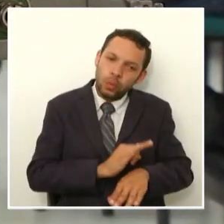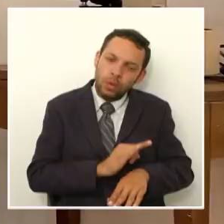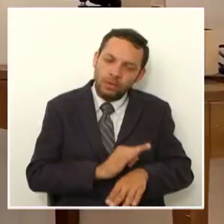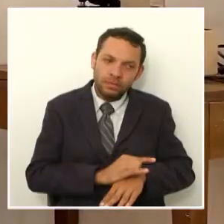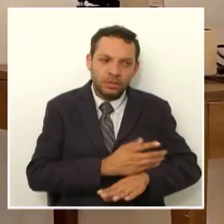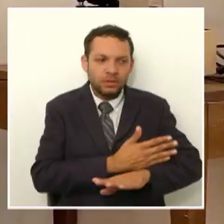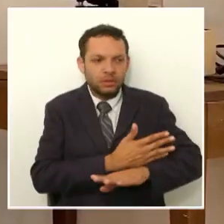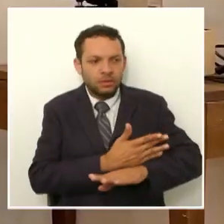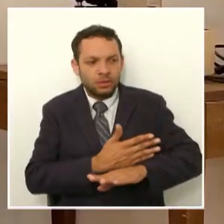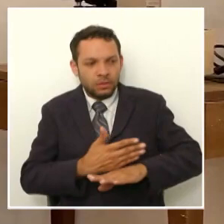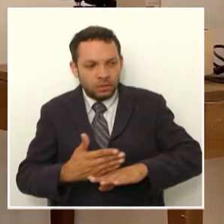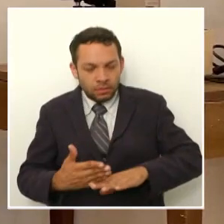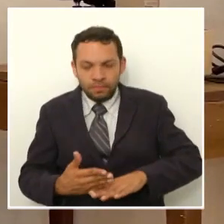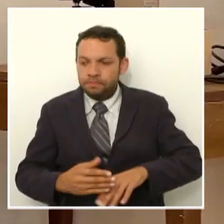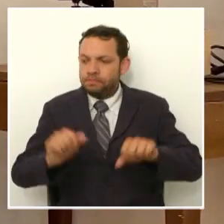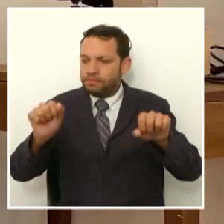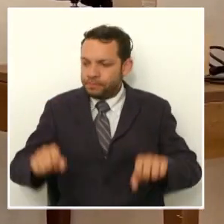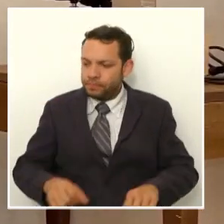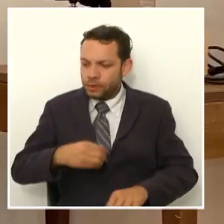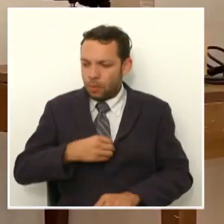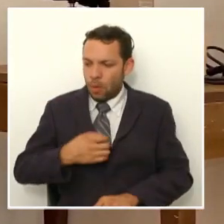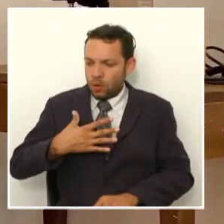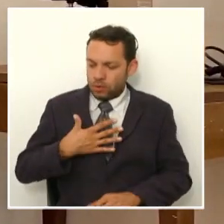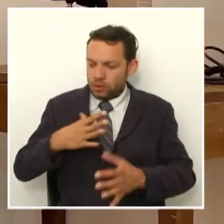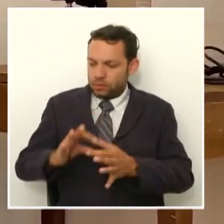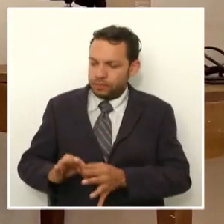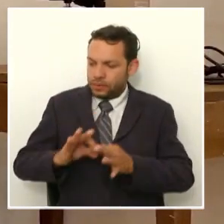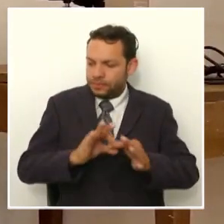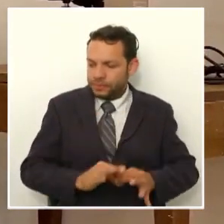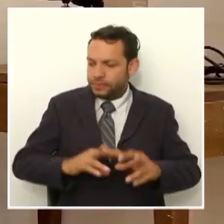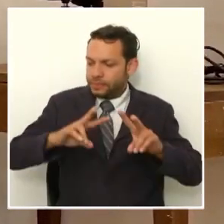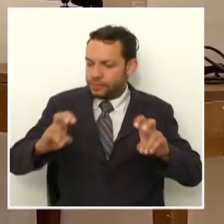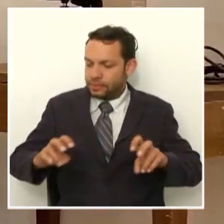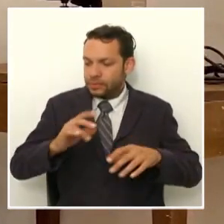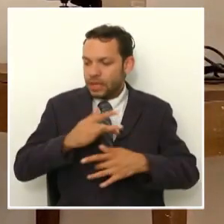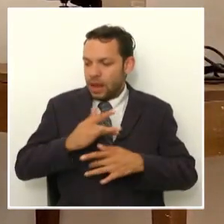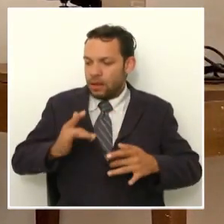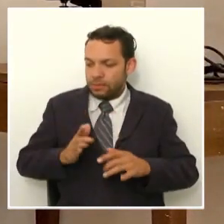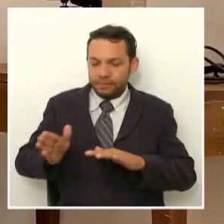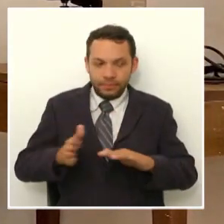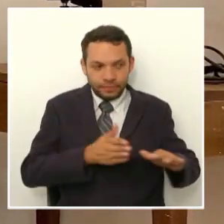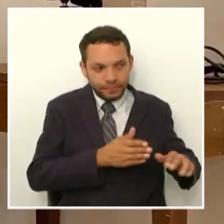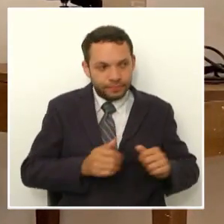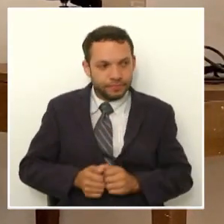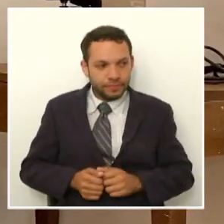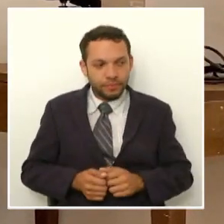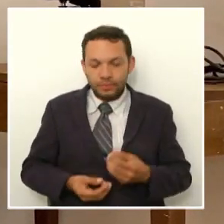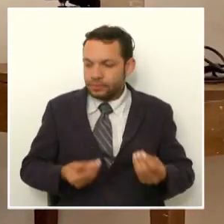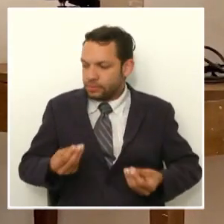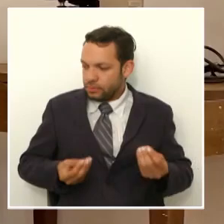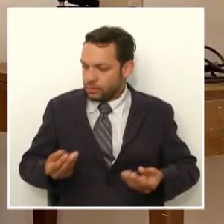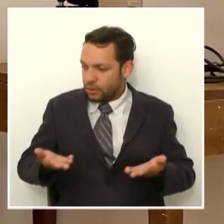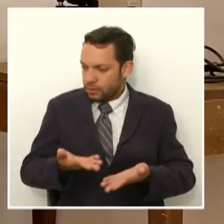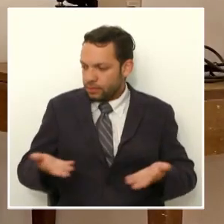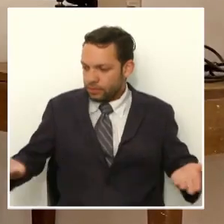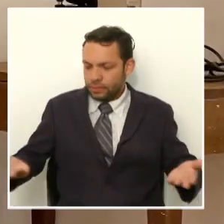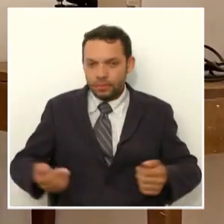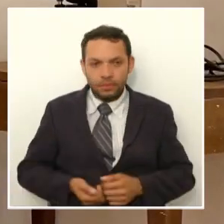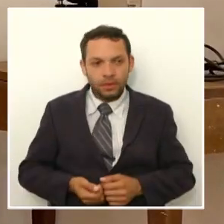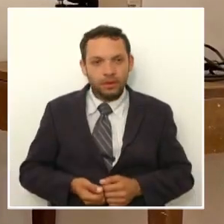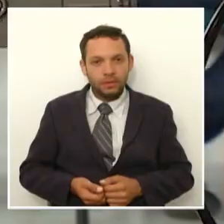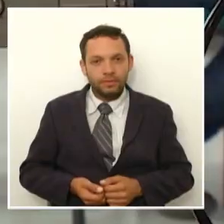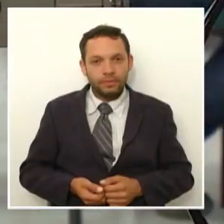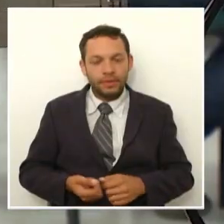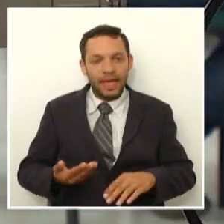tenemos gran cantidad de posibilidades desde el punto de vista anestésico. Bueno, historia. Estos son historia, dices tú. Estas son nuestras